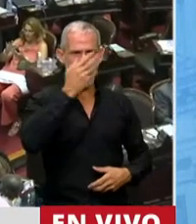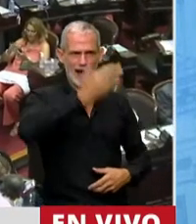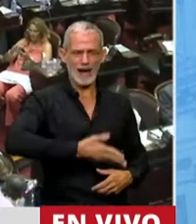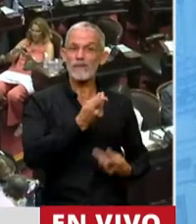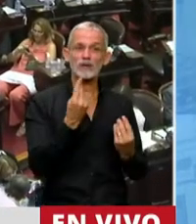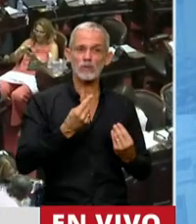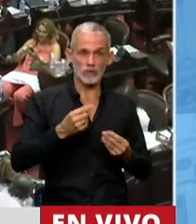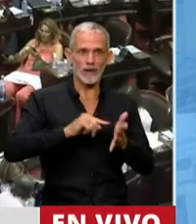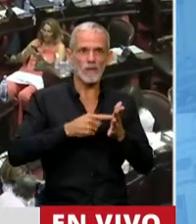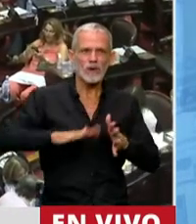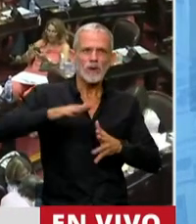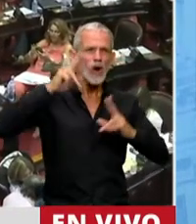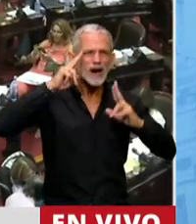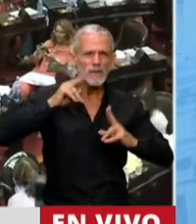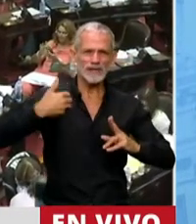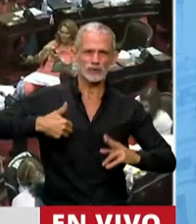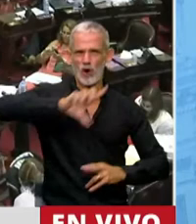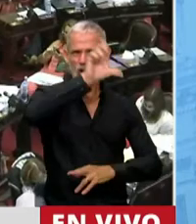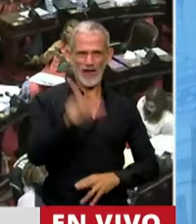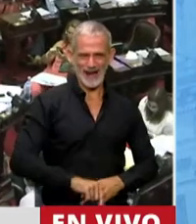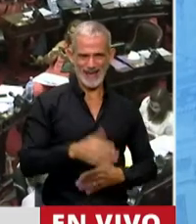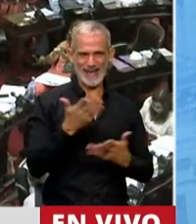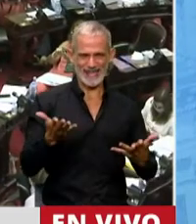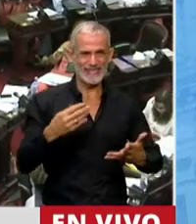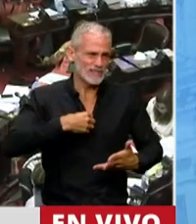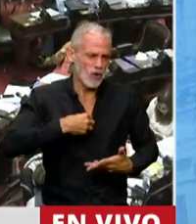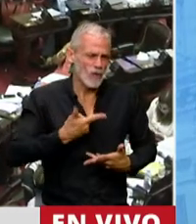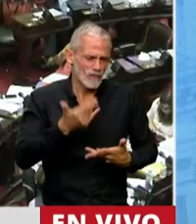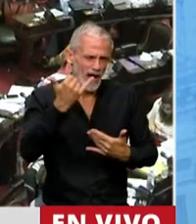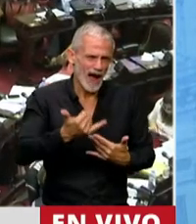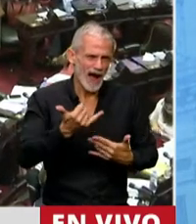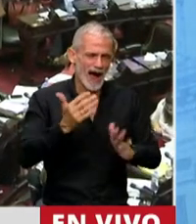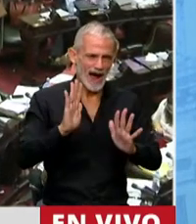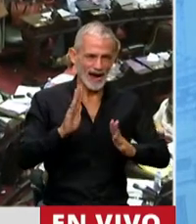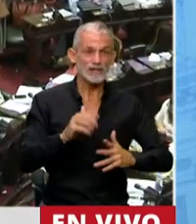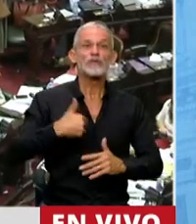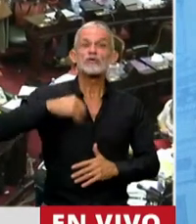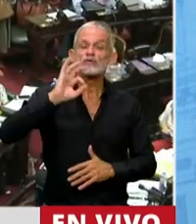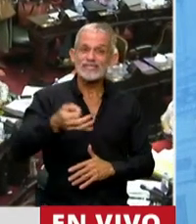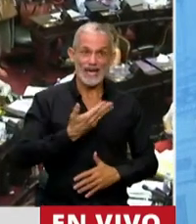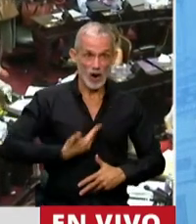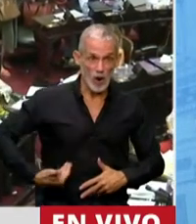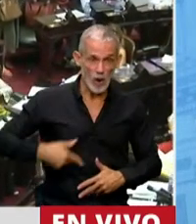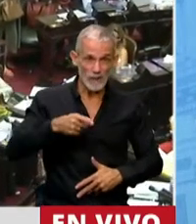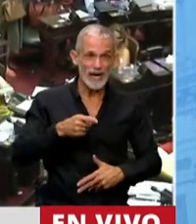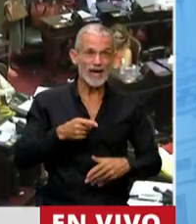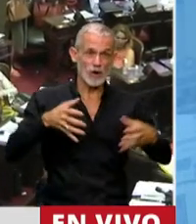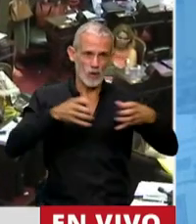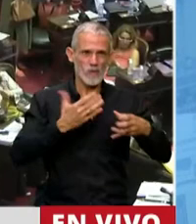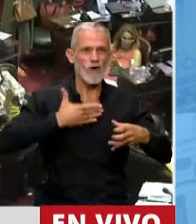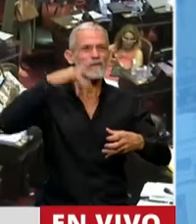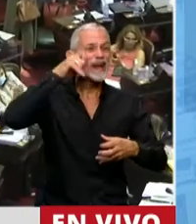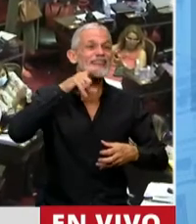el porteño más federal. Así que por ese lado, sé que nuestro gobierno, el del Frente de